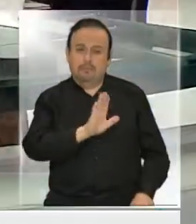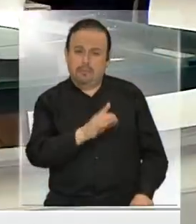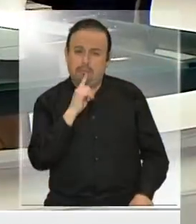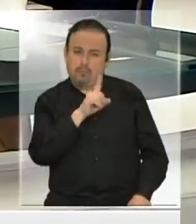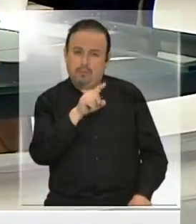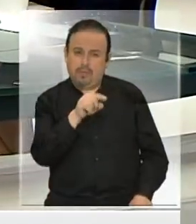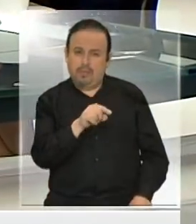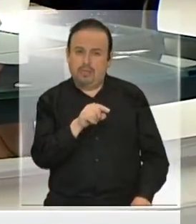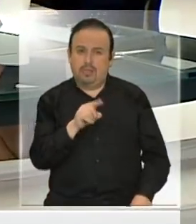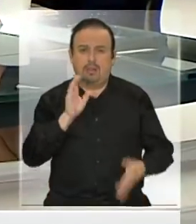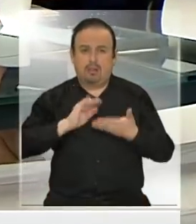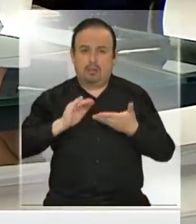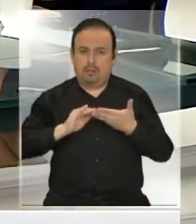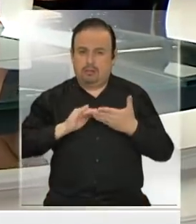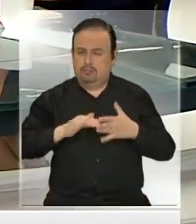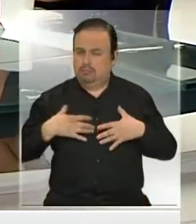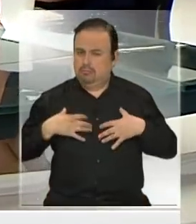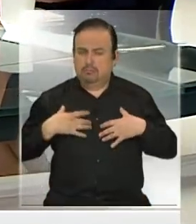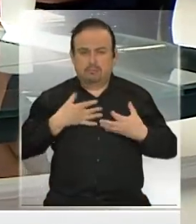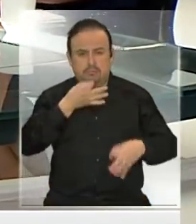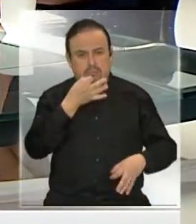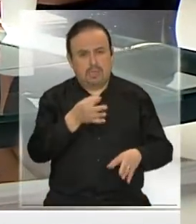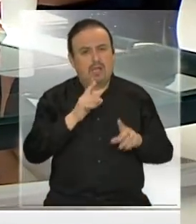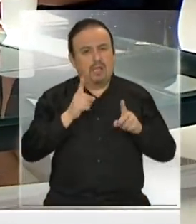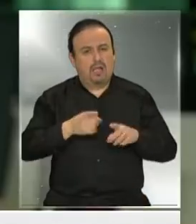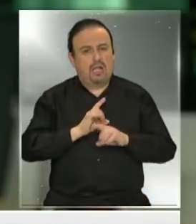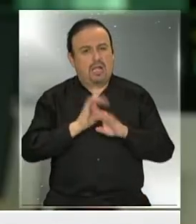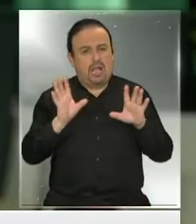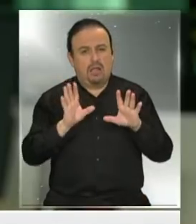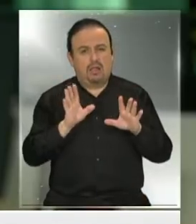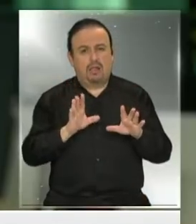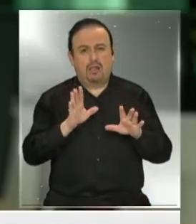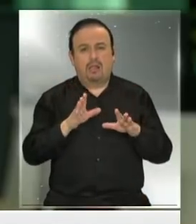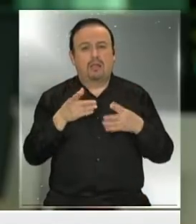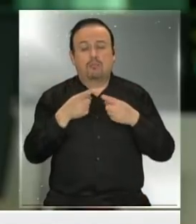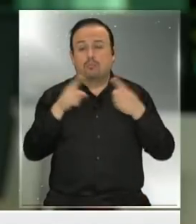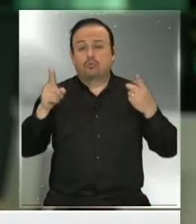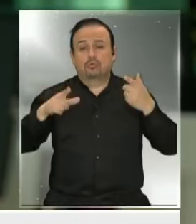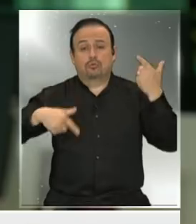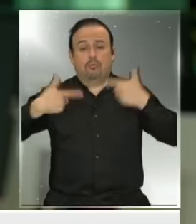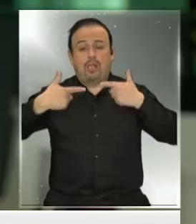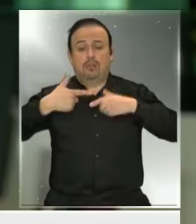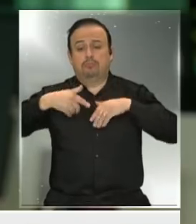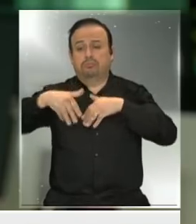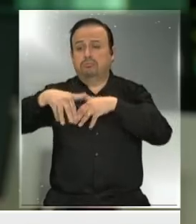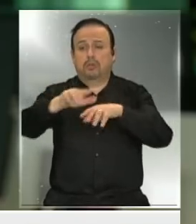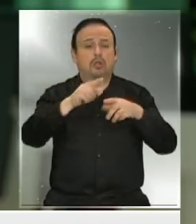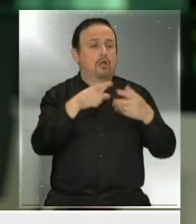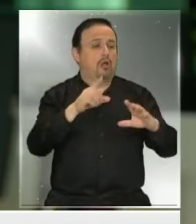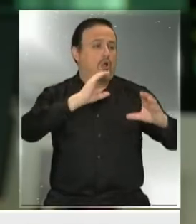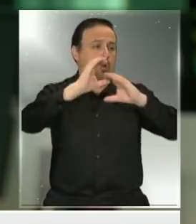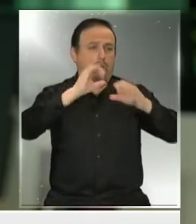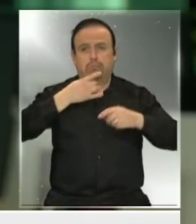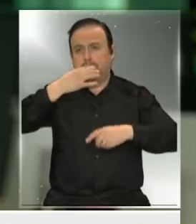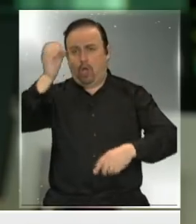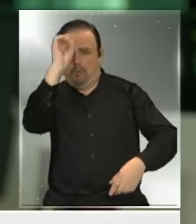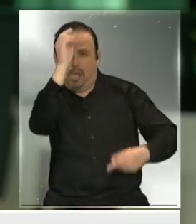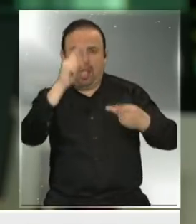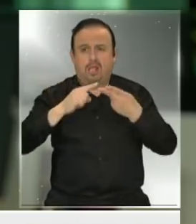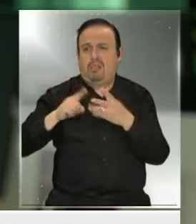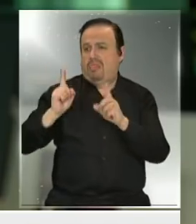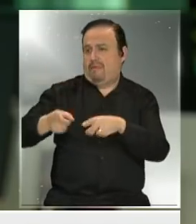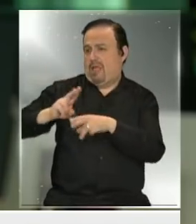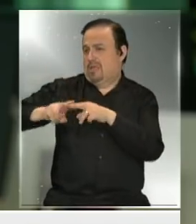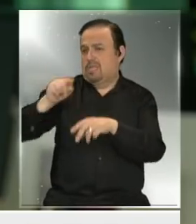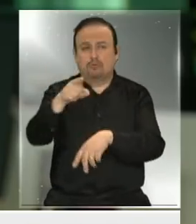pero de manera productivo pero claramente aquí hay un desfile de políticos por todos los medio de comunicación diciendo lo que